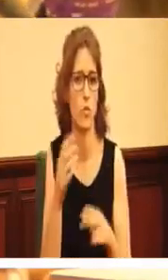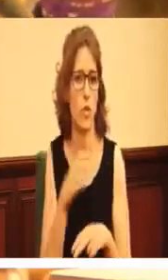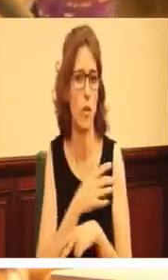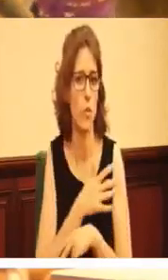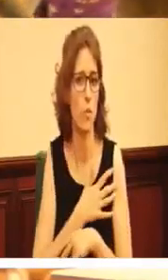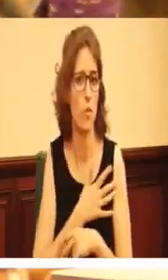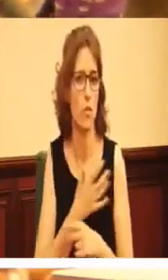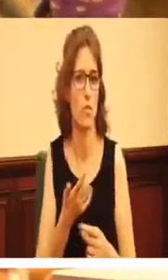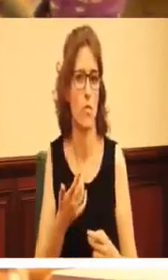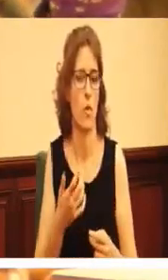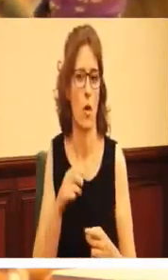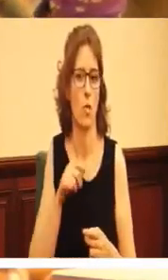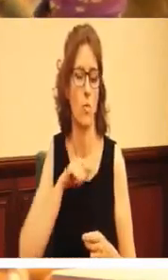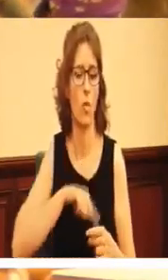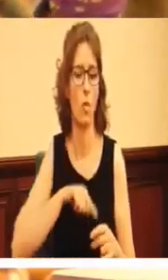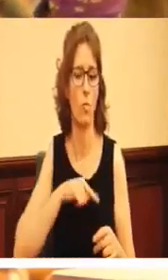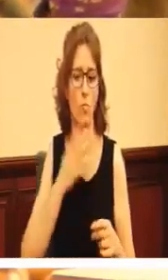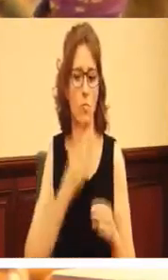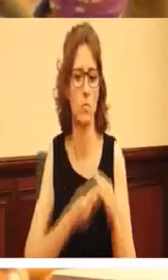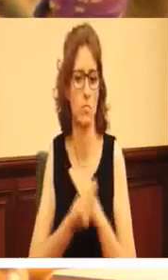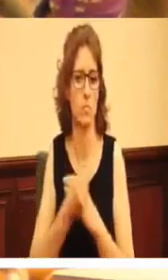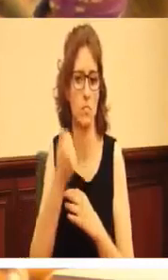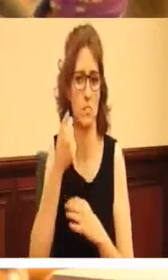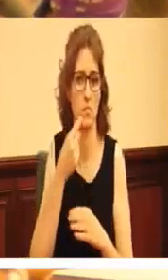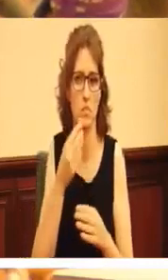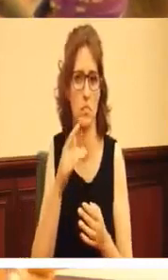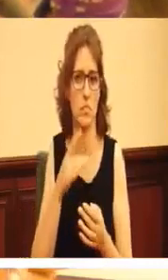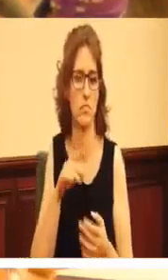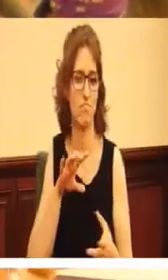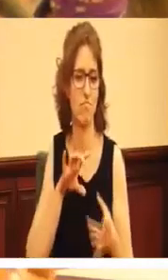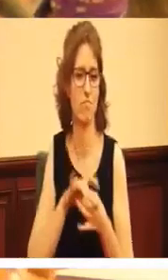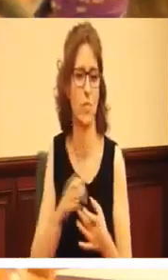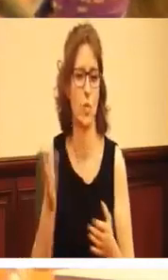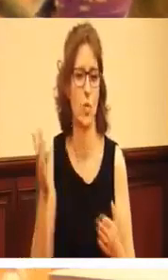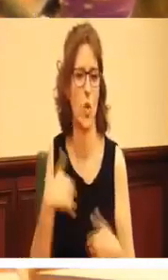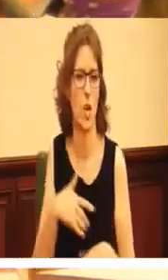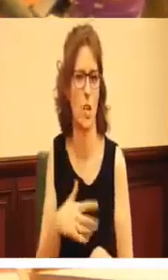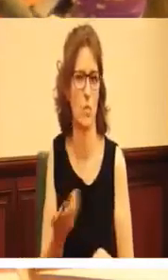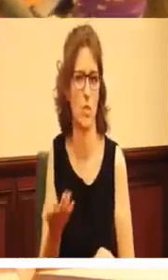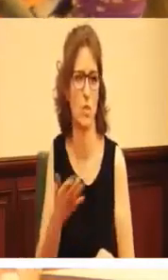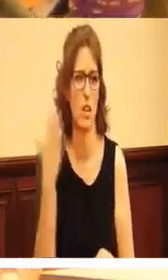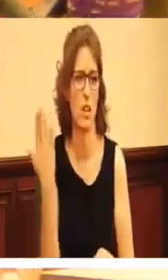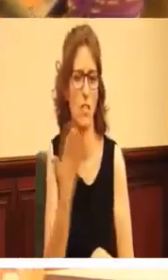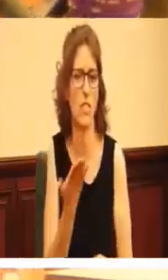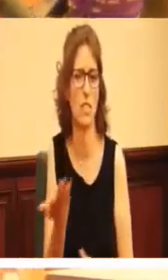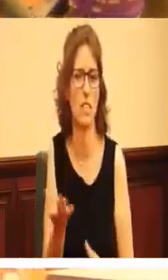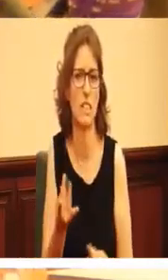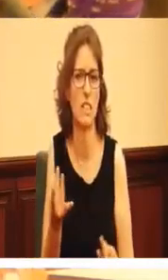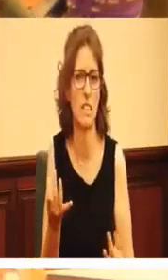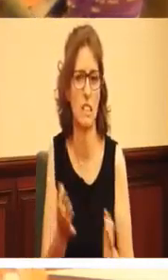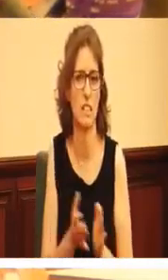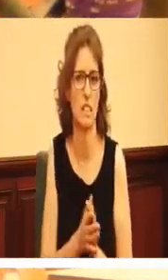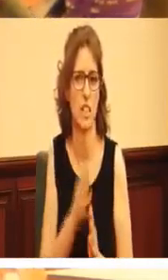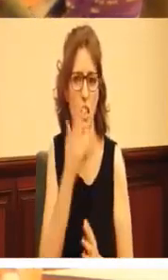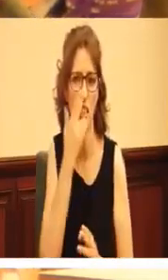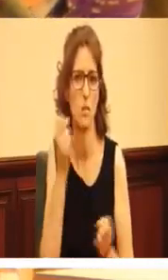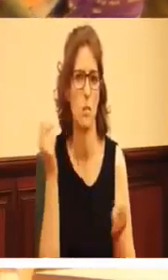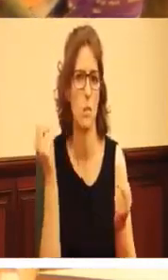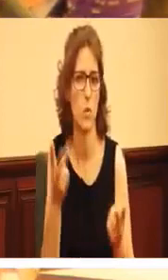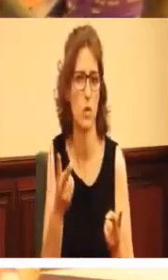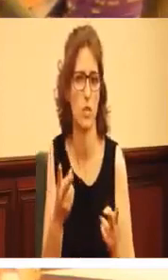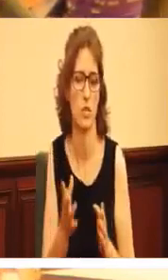género con el que ha nacido, pero qué daño les hacen. ¿A ustedes qué les